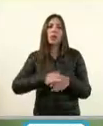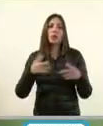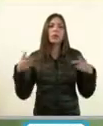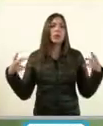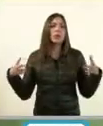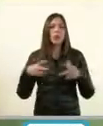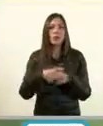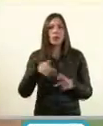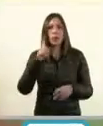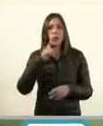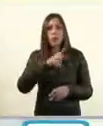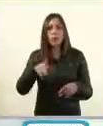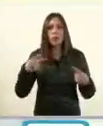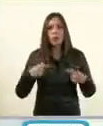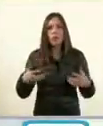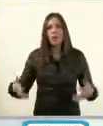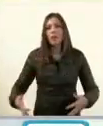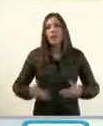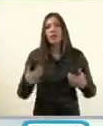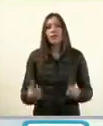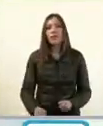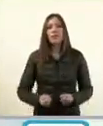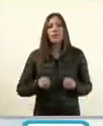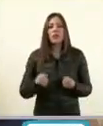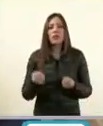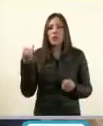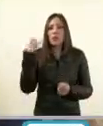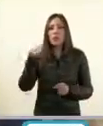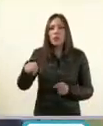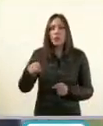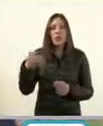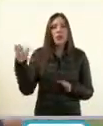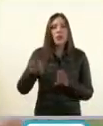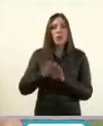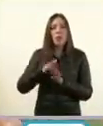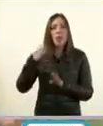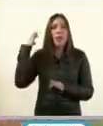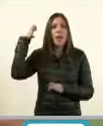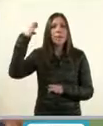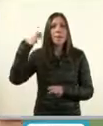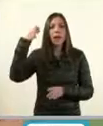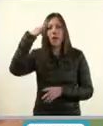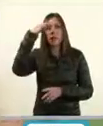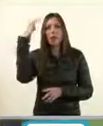Dice, ¿cómo tú nos dices esto, gran emperador de México, que gobierna todo el mundo de su